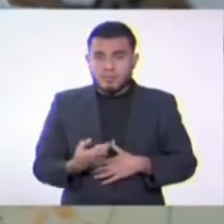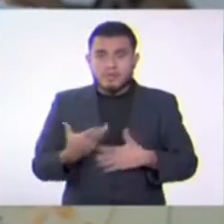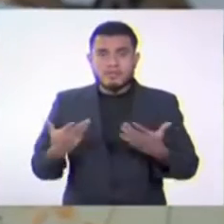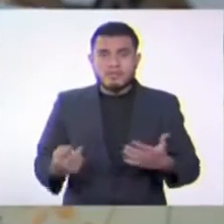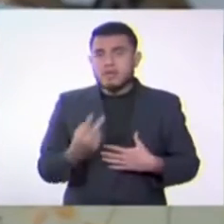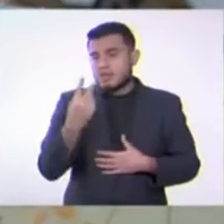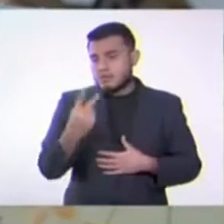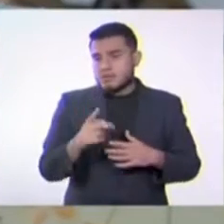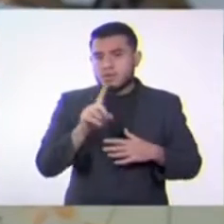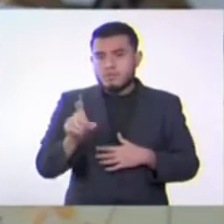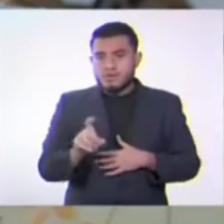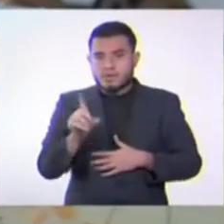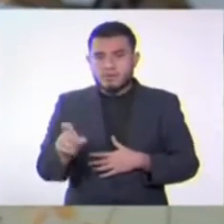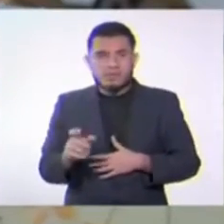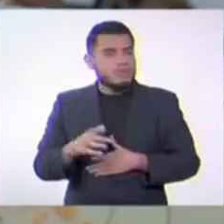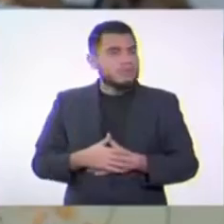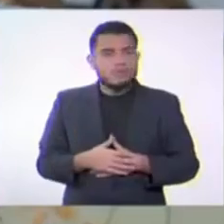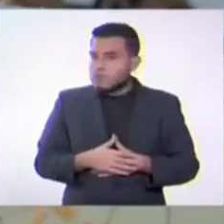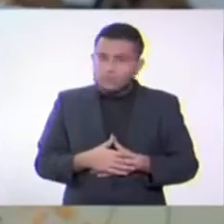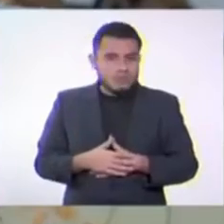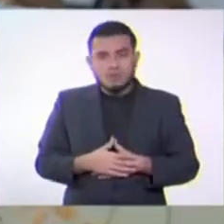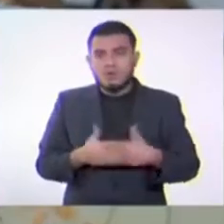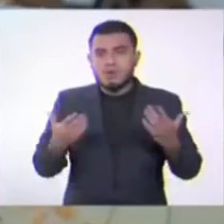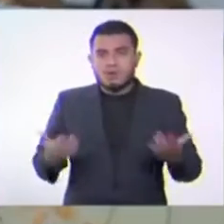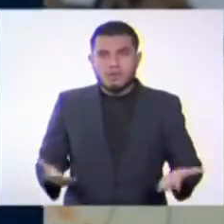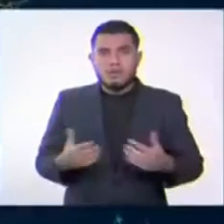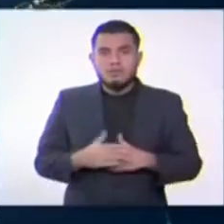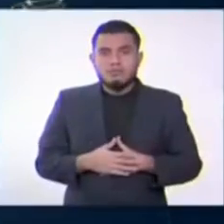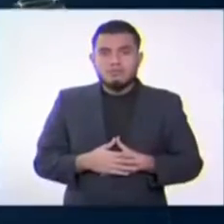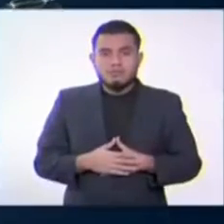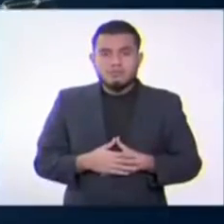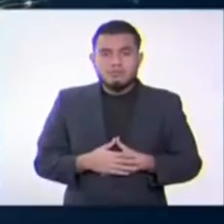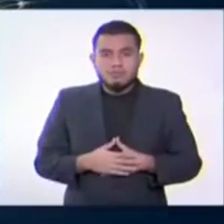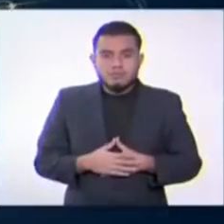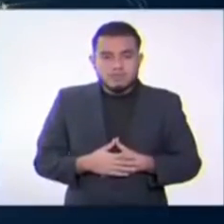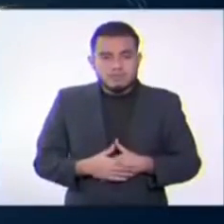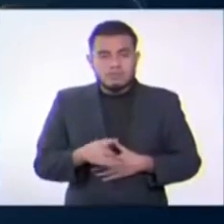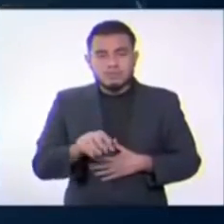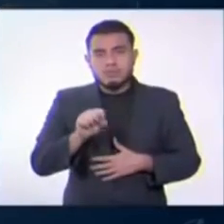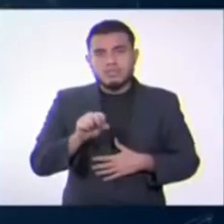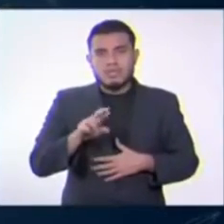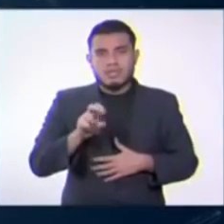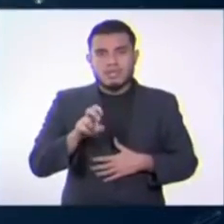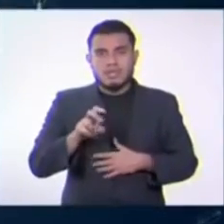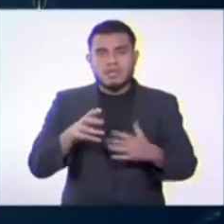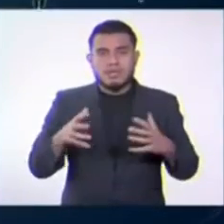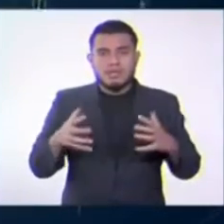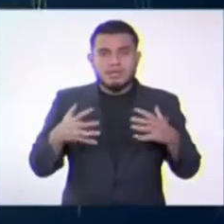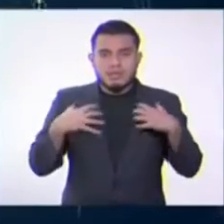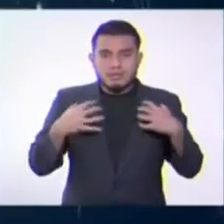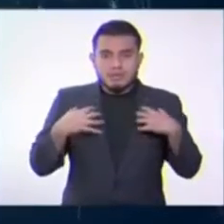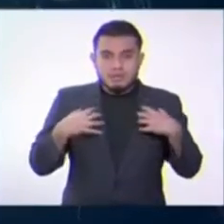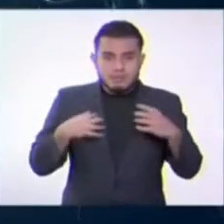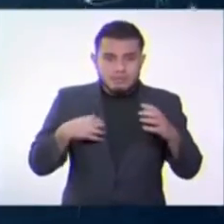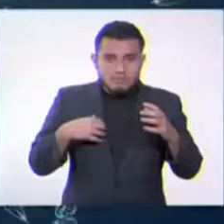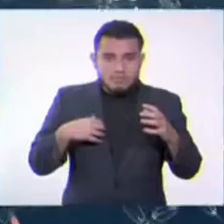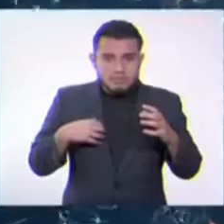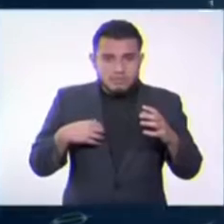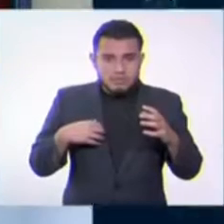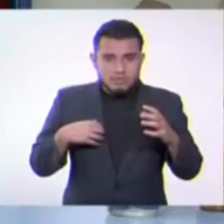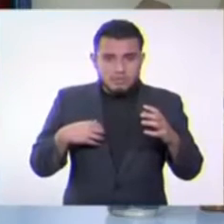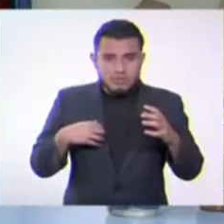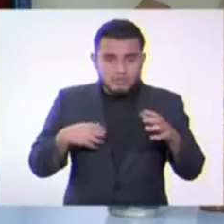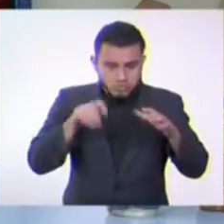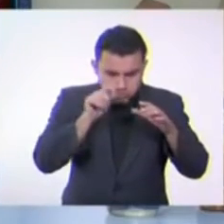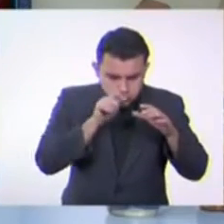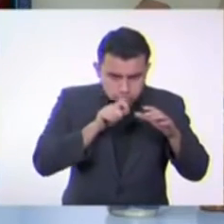ambas preguntas es no, puesto que la mayoría de seres vivos son microscópicas.